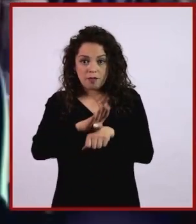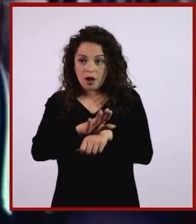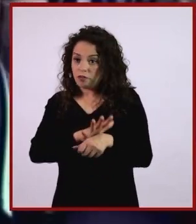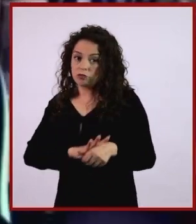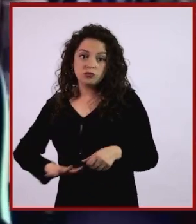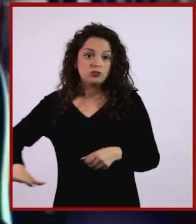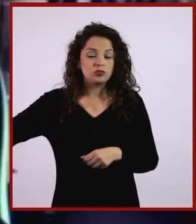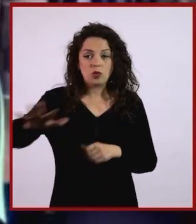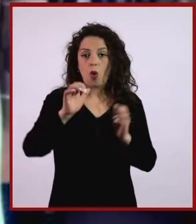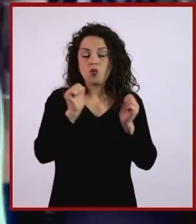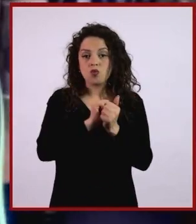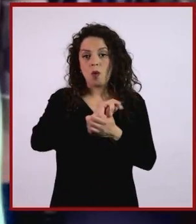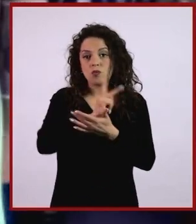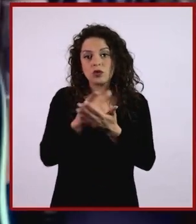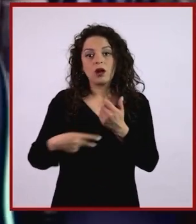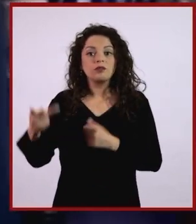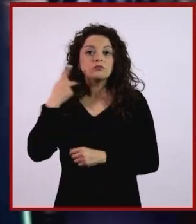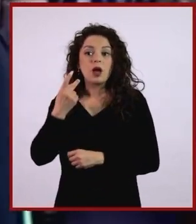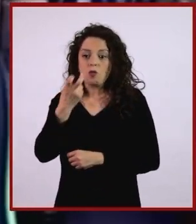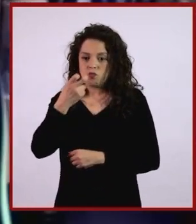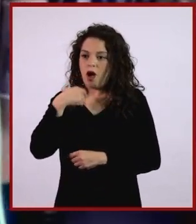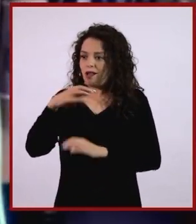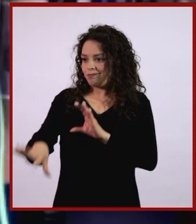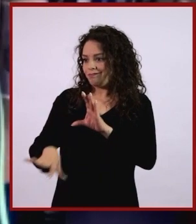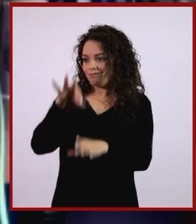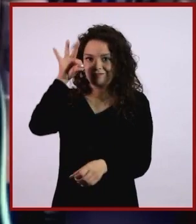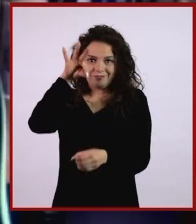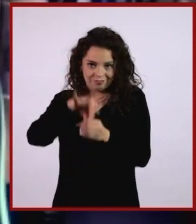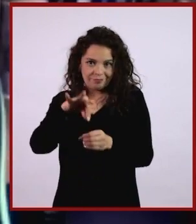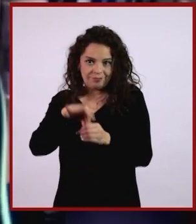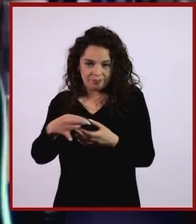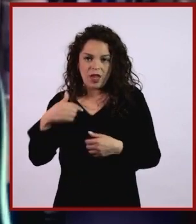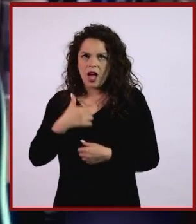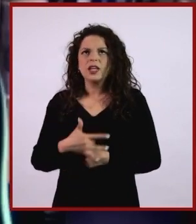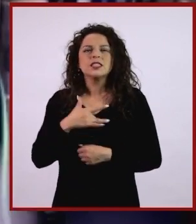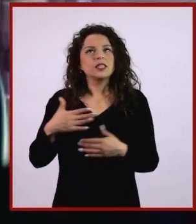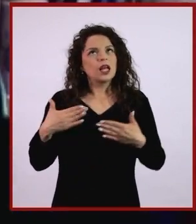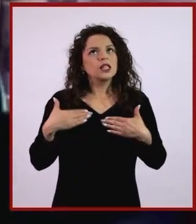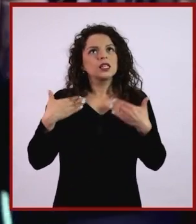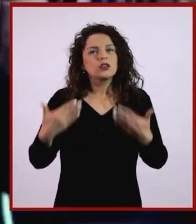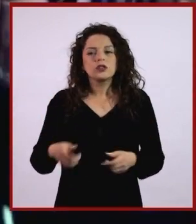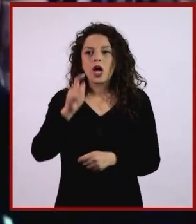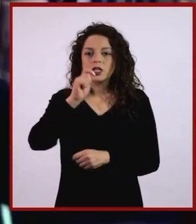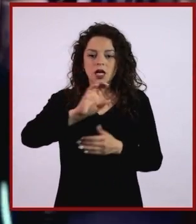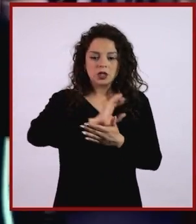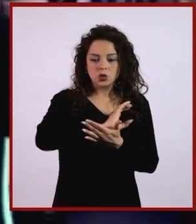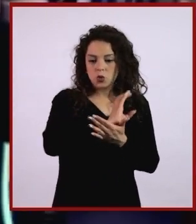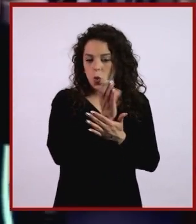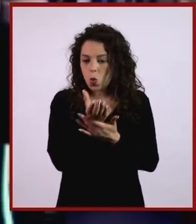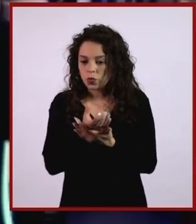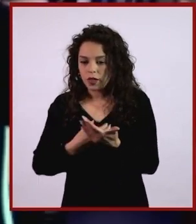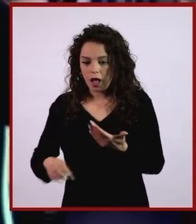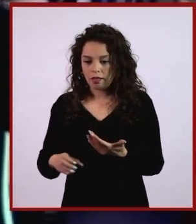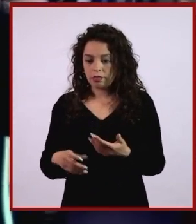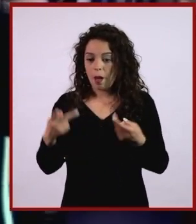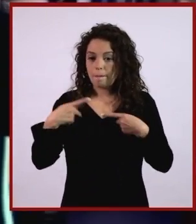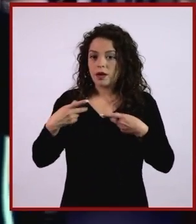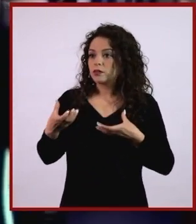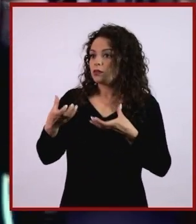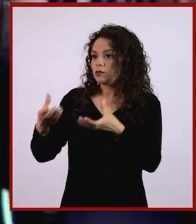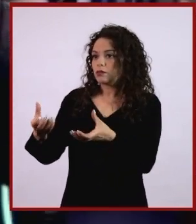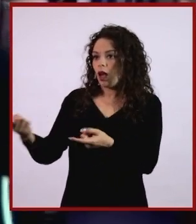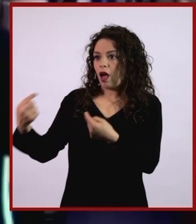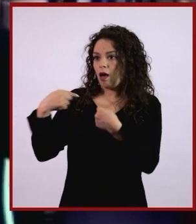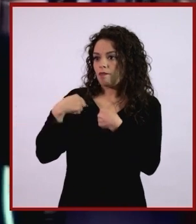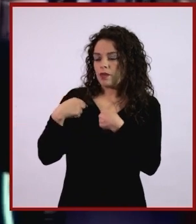cumplir al menos su programa político para el que la elegimos. Podemos confiar en que los contratos que hacemos, la gente en la